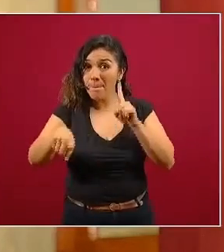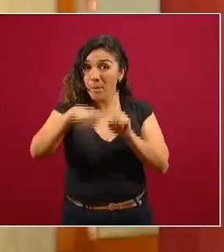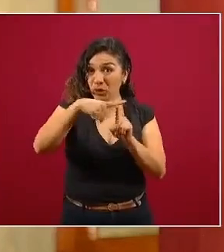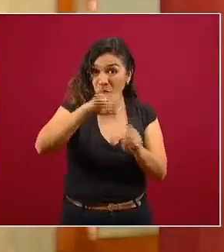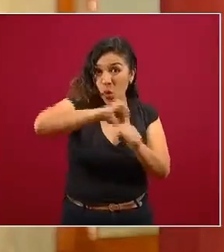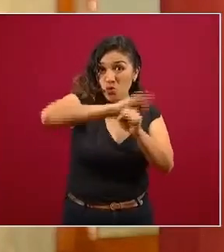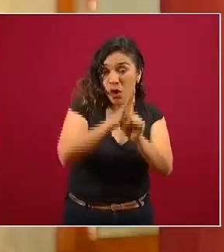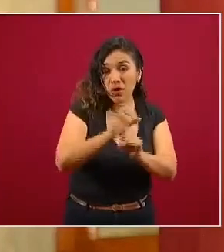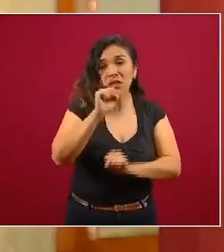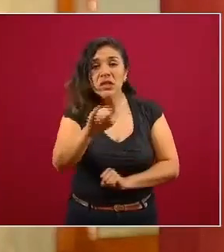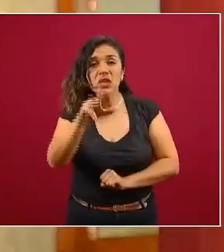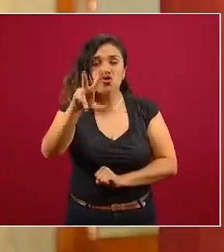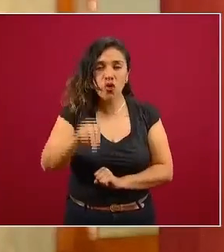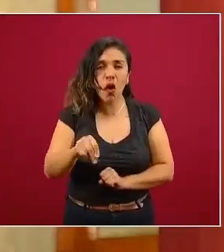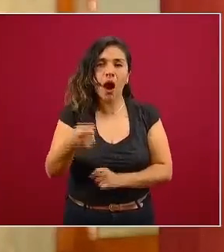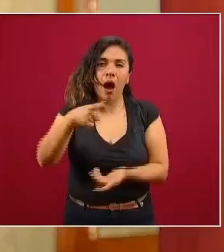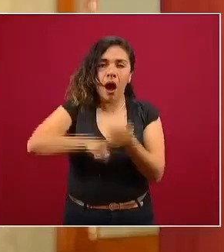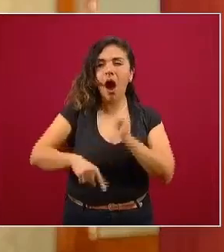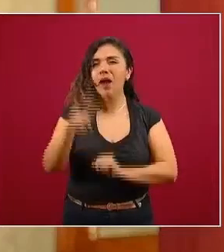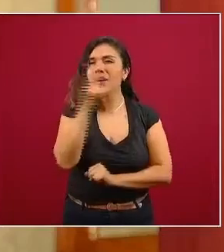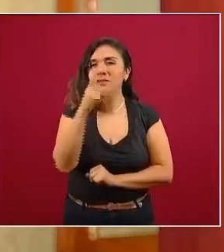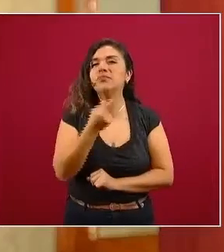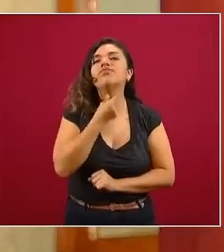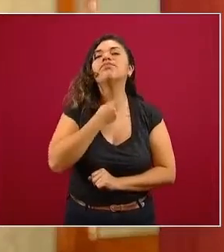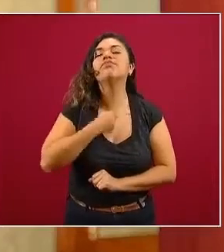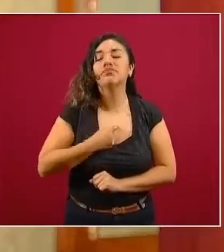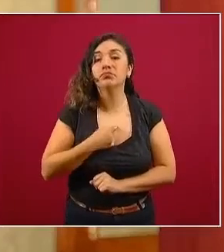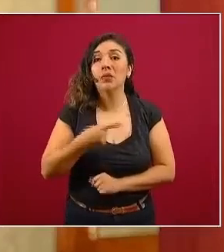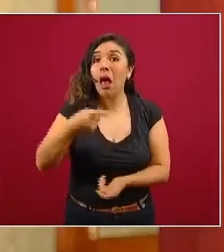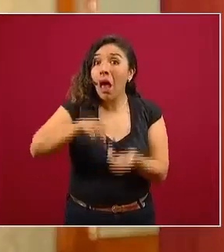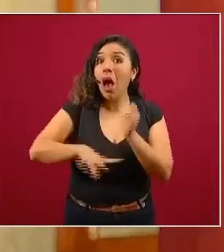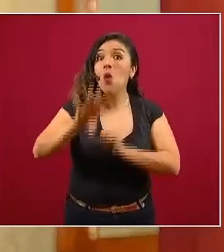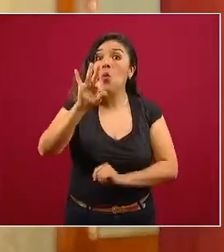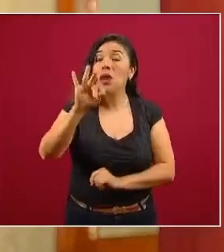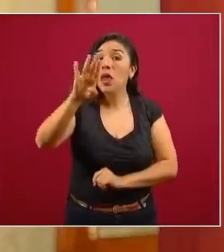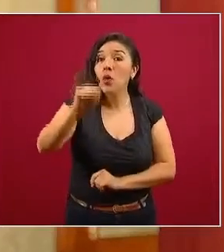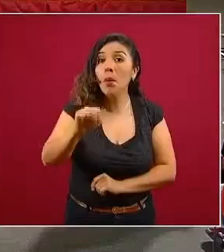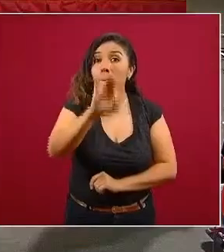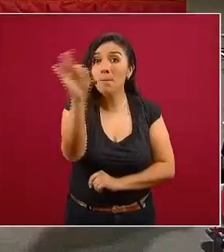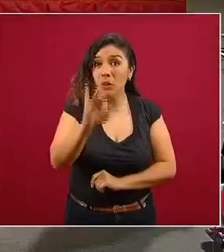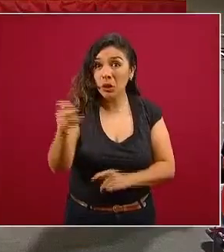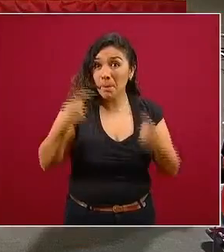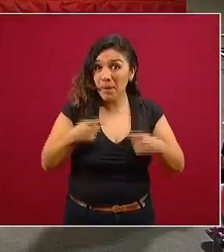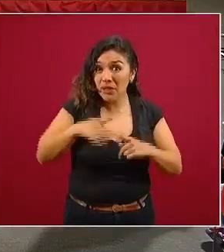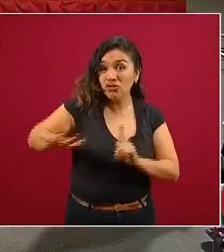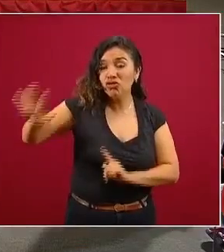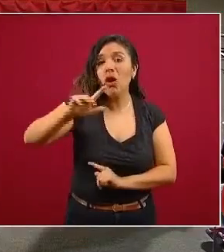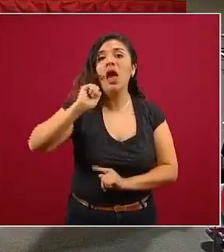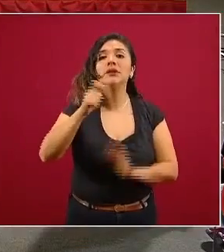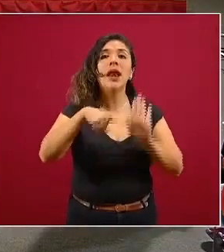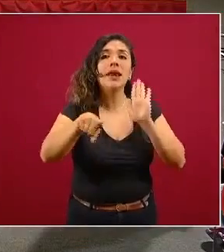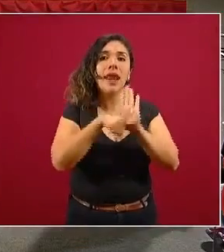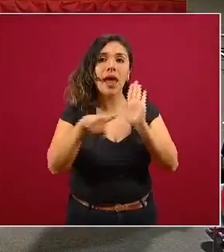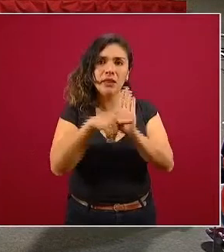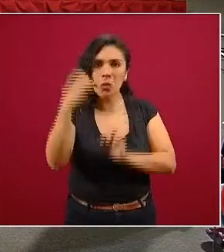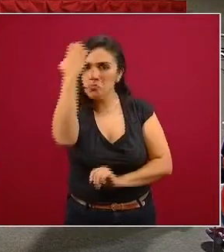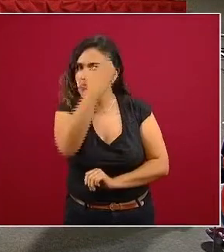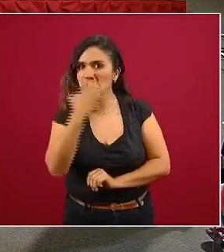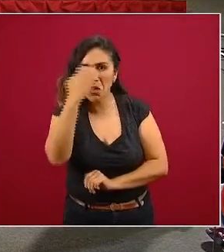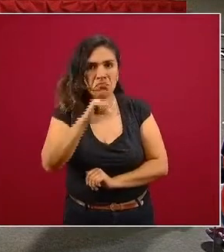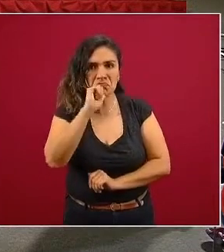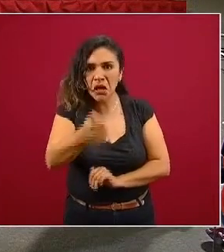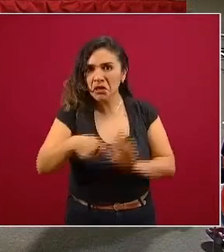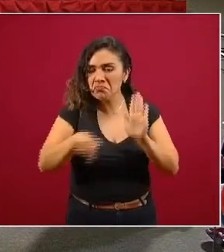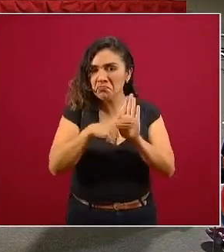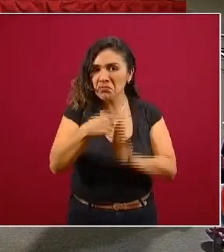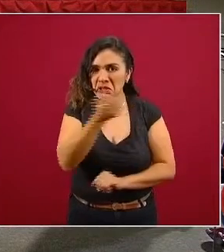virus SARS-CoV-2 en sus vías respiratorias. El 49% de estas personas han dado ya negativo a la prueba,